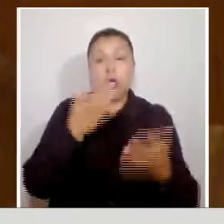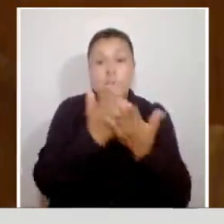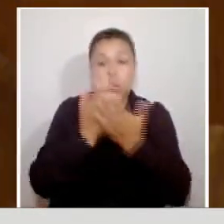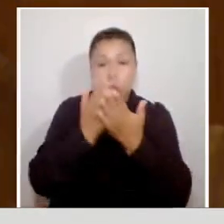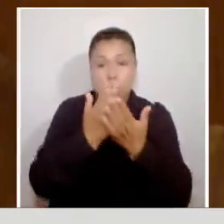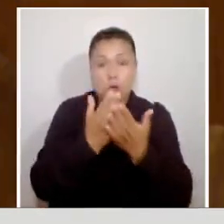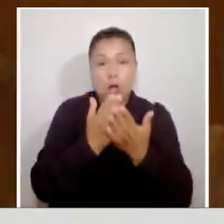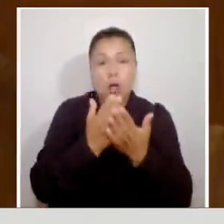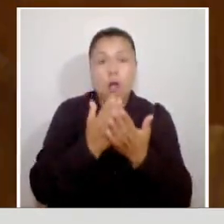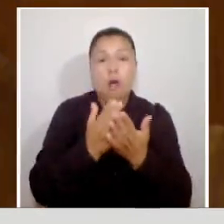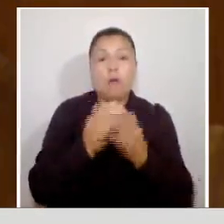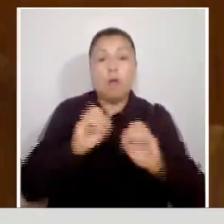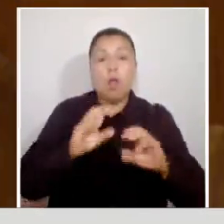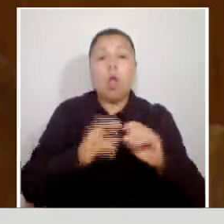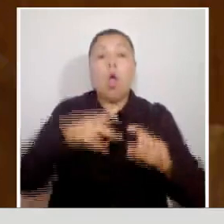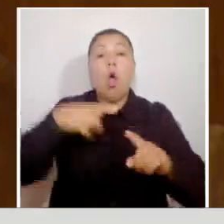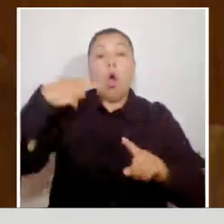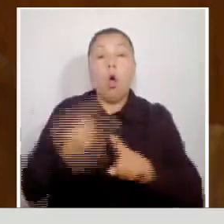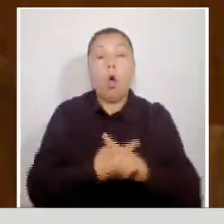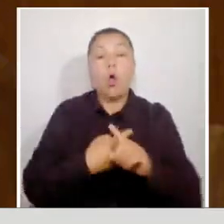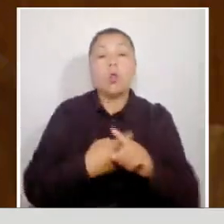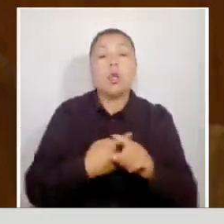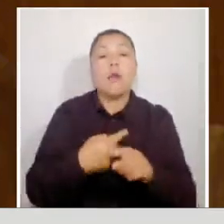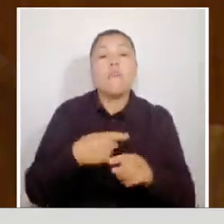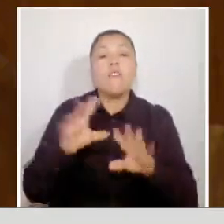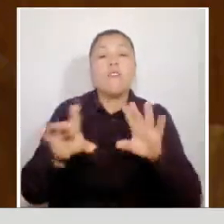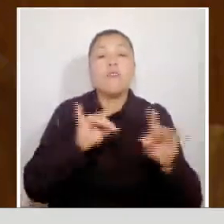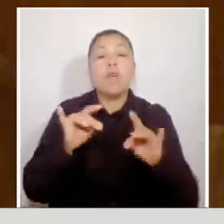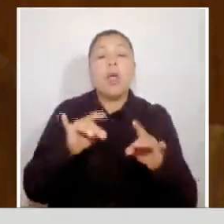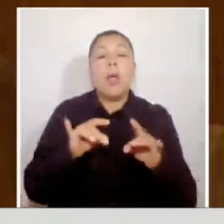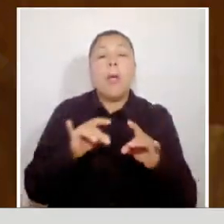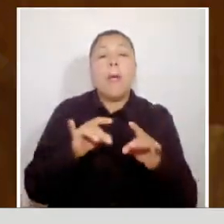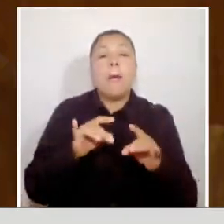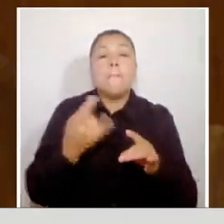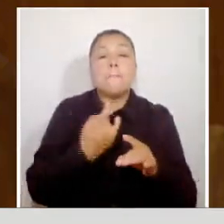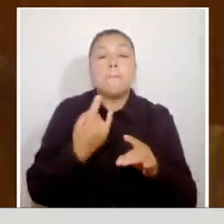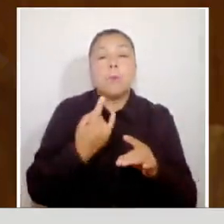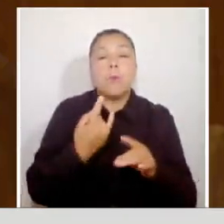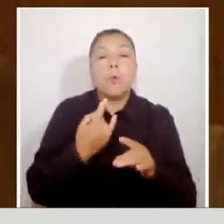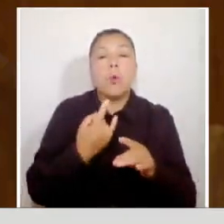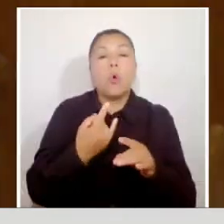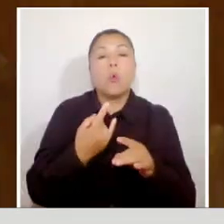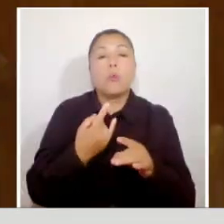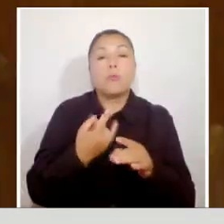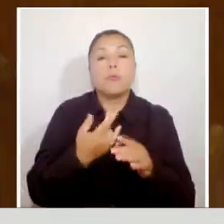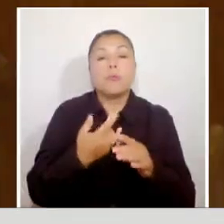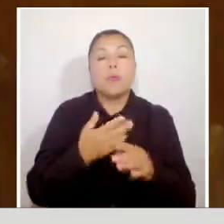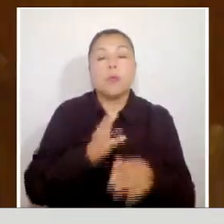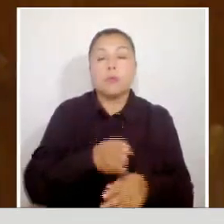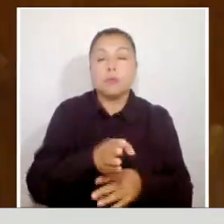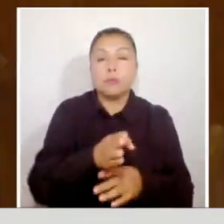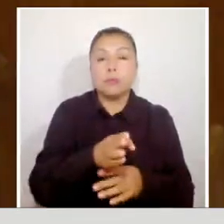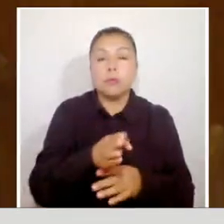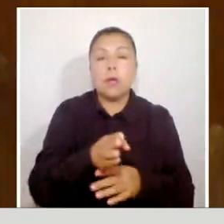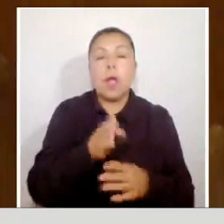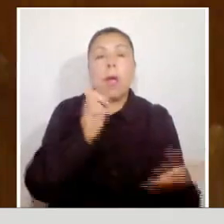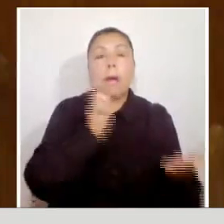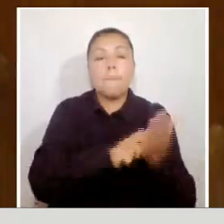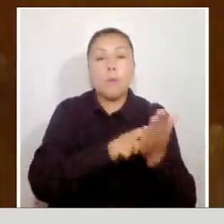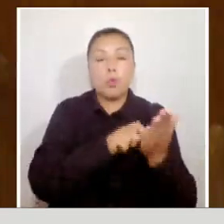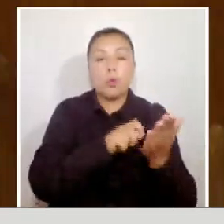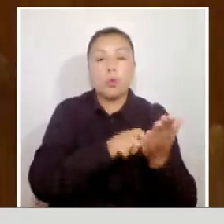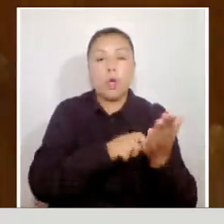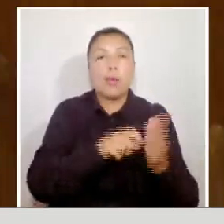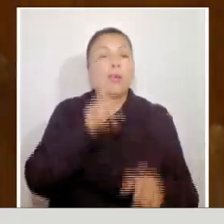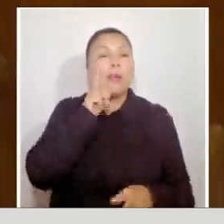deberían rendir nuevamente la prueba de selección Universitaria quedando supeditada la continuidad de estudios al puntaje que obtuvieran los